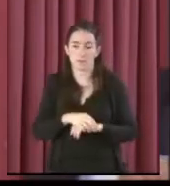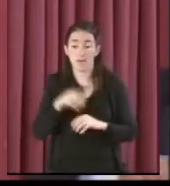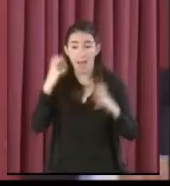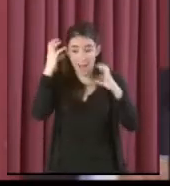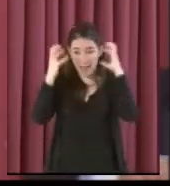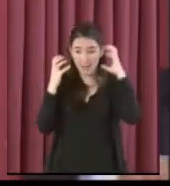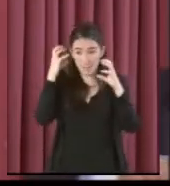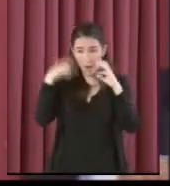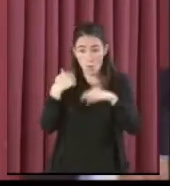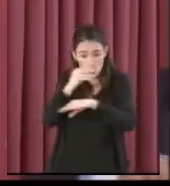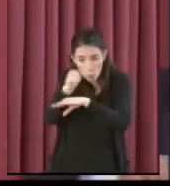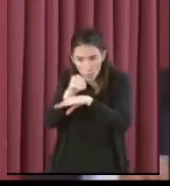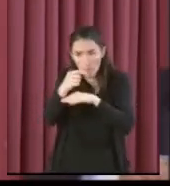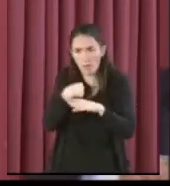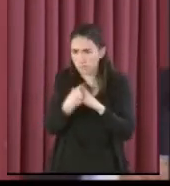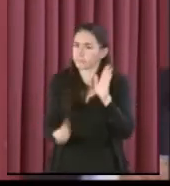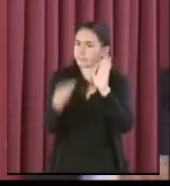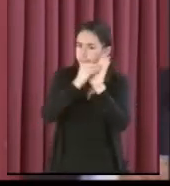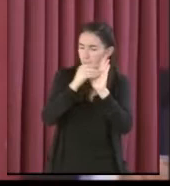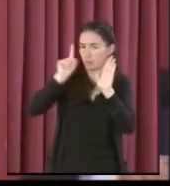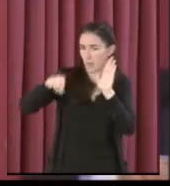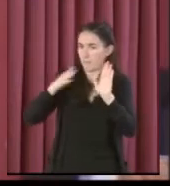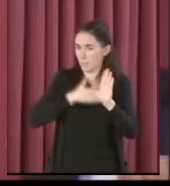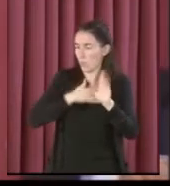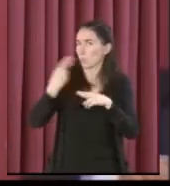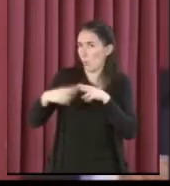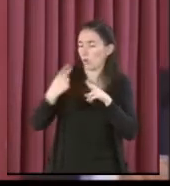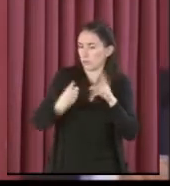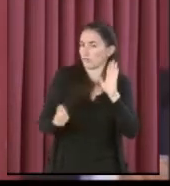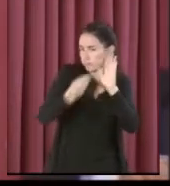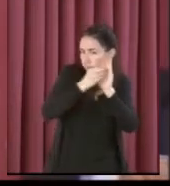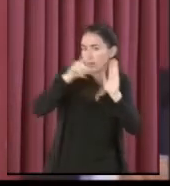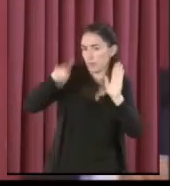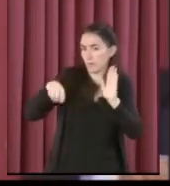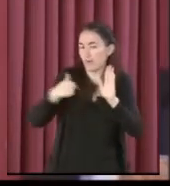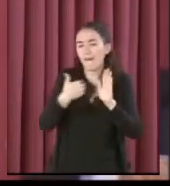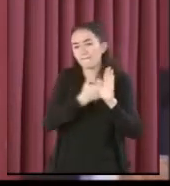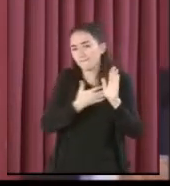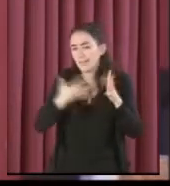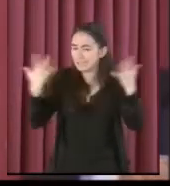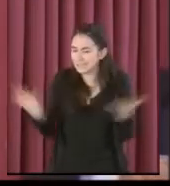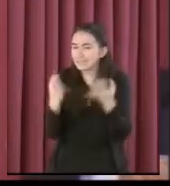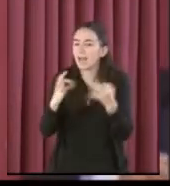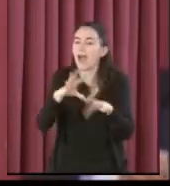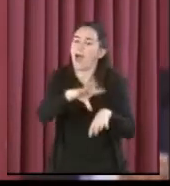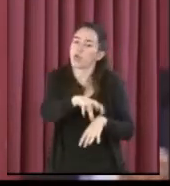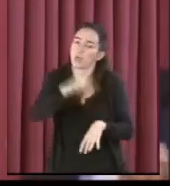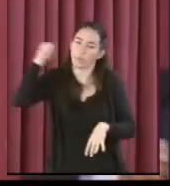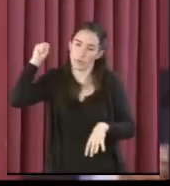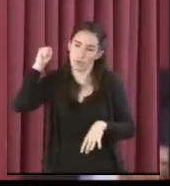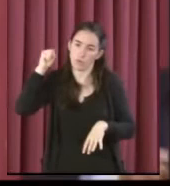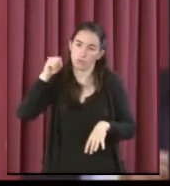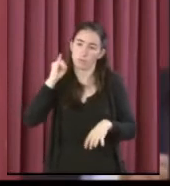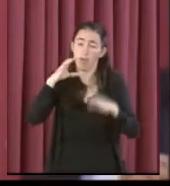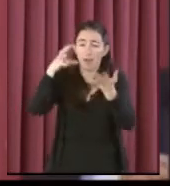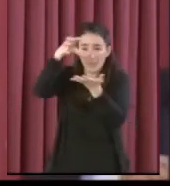presente en la agenda política del Ayuntamiento. Nuestro interés es fomentar la adopción de los animales que se recogen en el